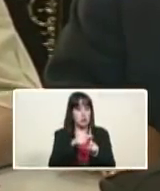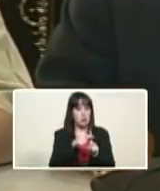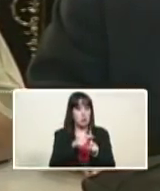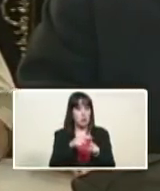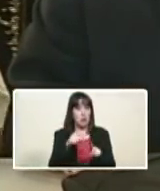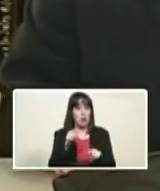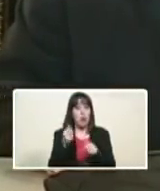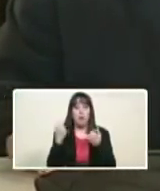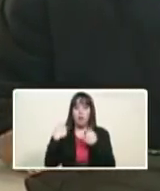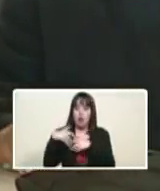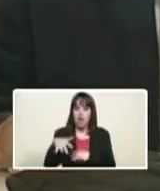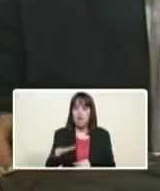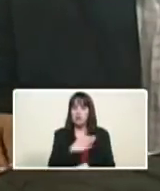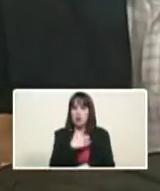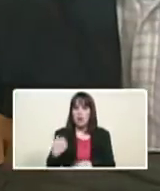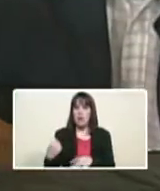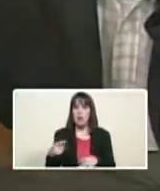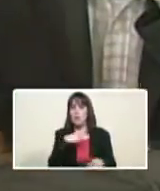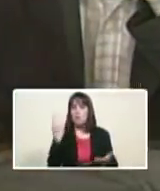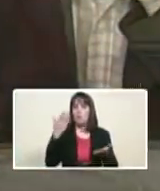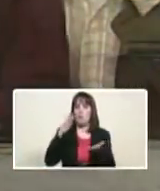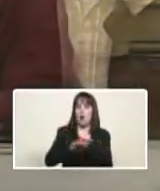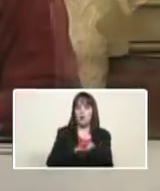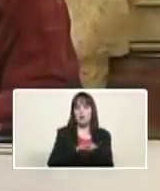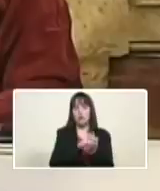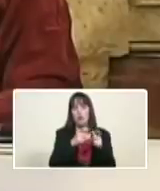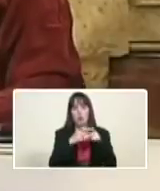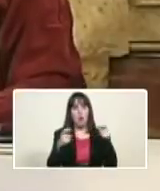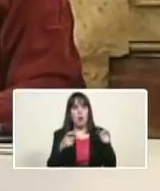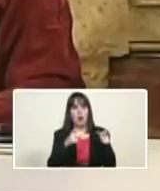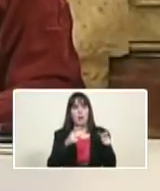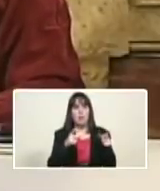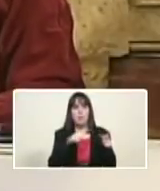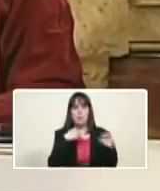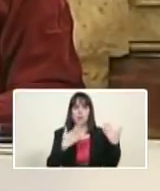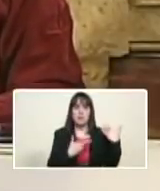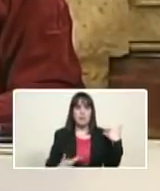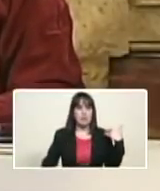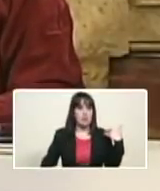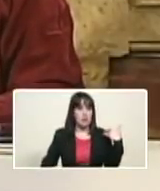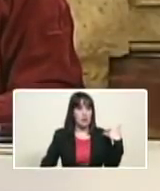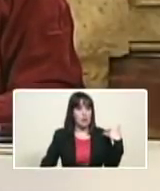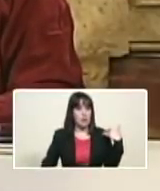querían matar, porque no quieren un presidente obrero aquí. Por eso me querían matar.